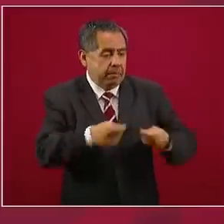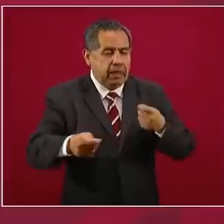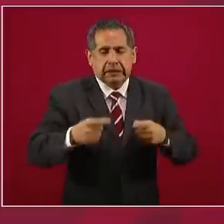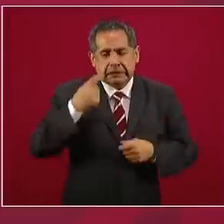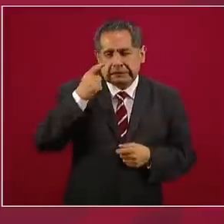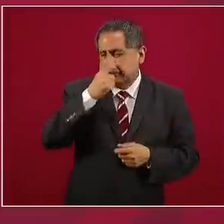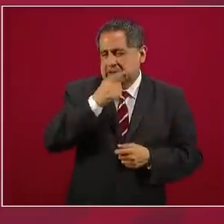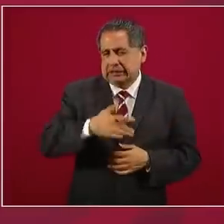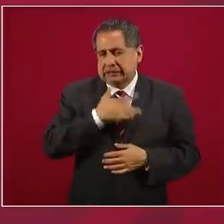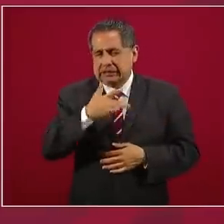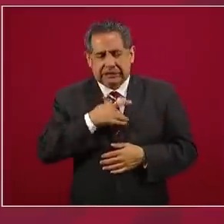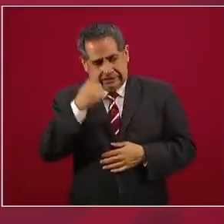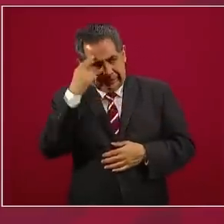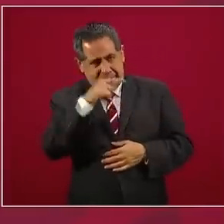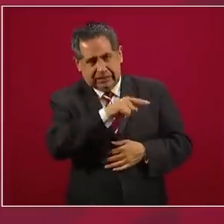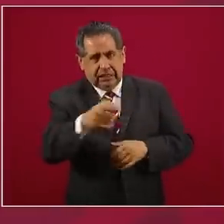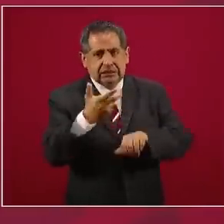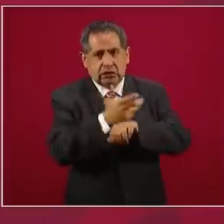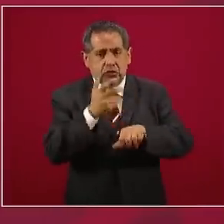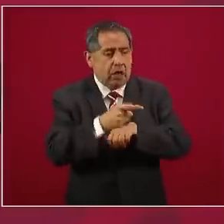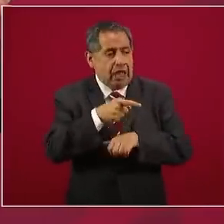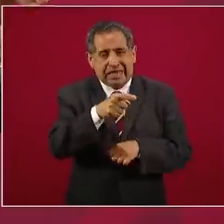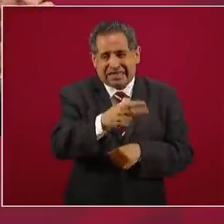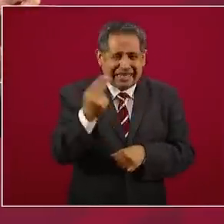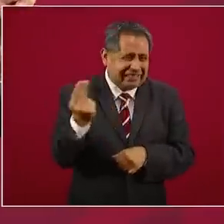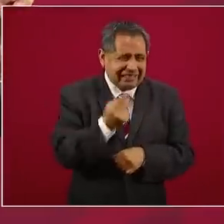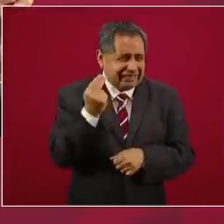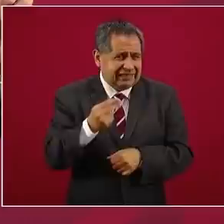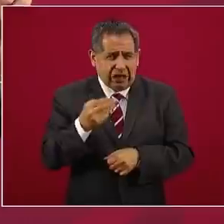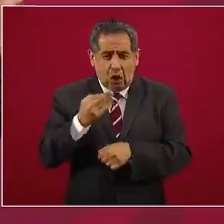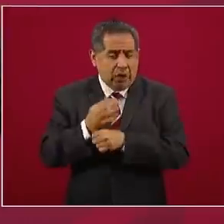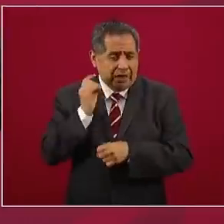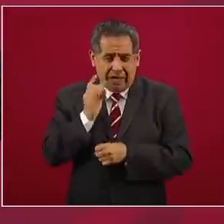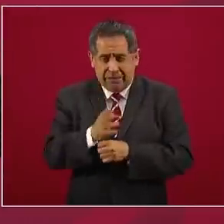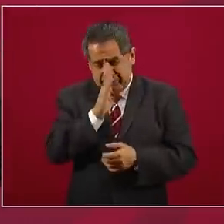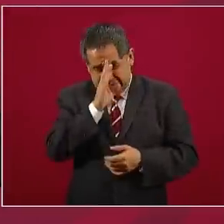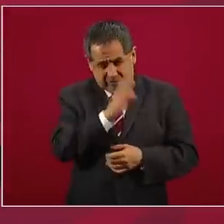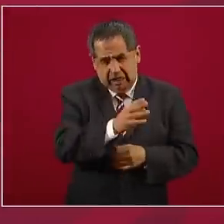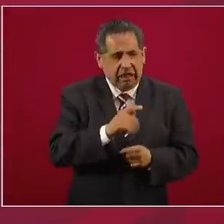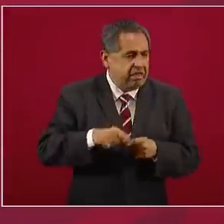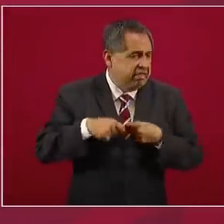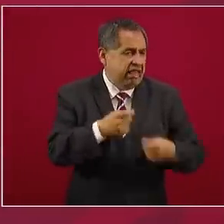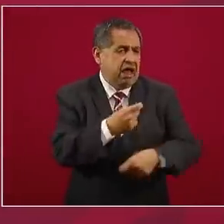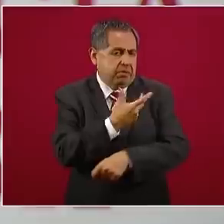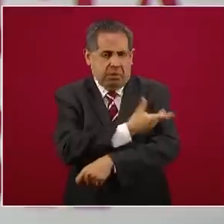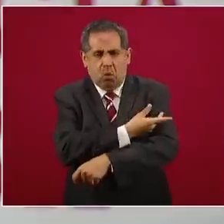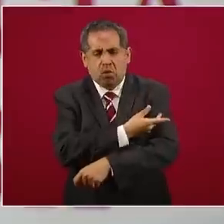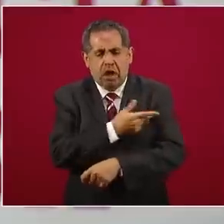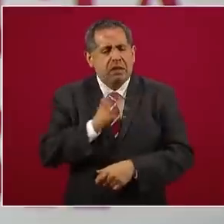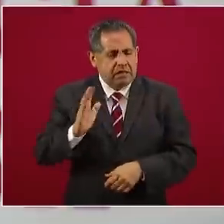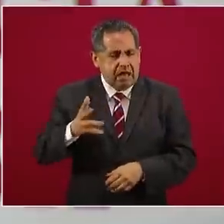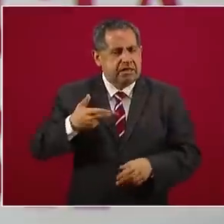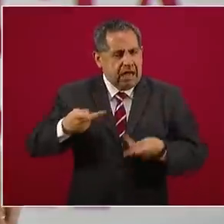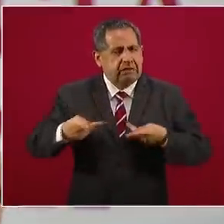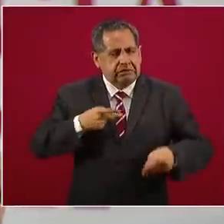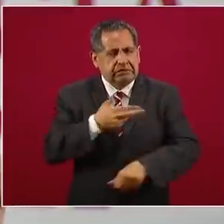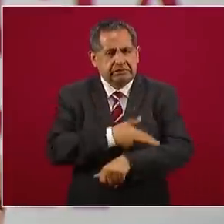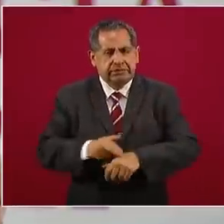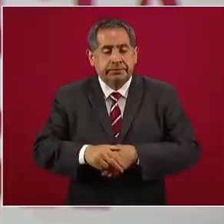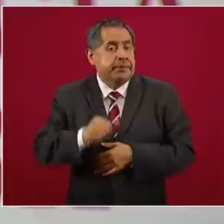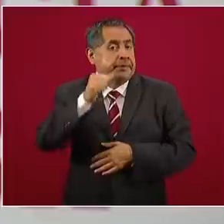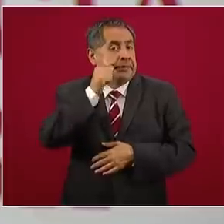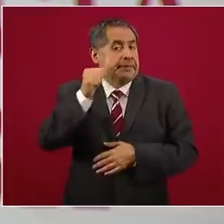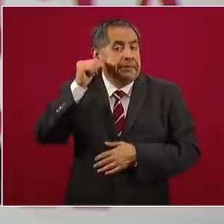estimamos que en Estados Unidos van a necesitar nuestra ayuda directa para tener acceso a vacuna. Y ayer tuvimos